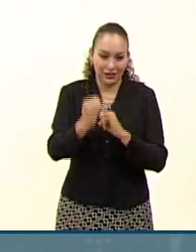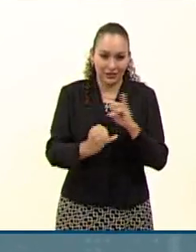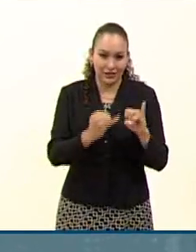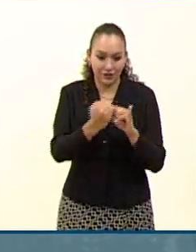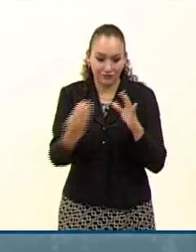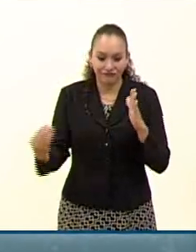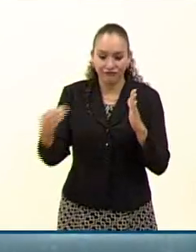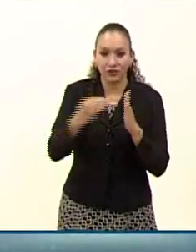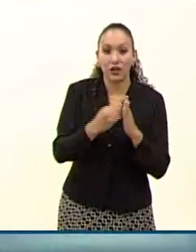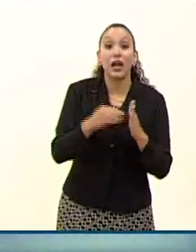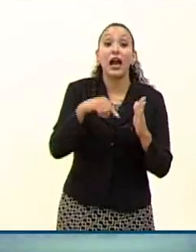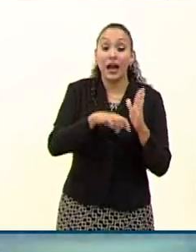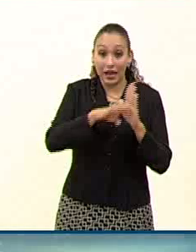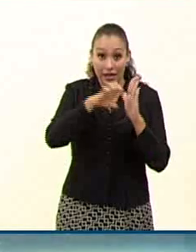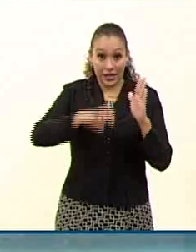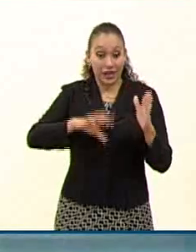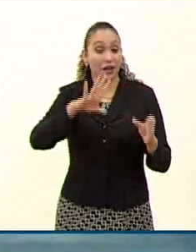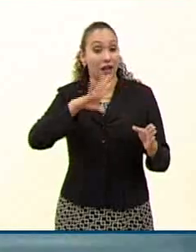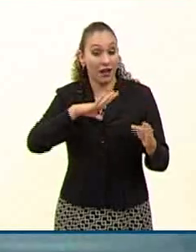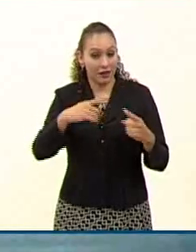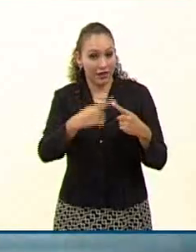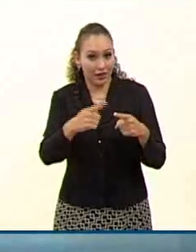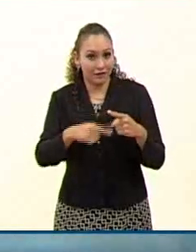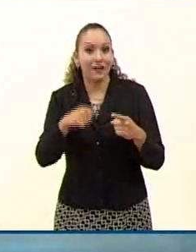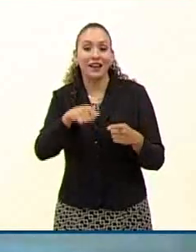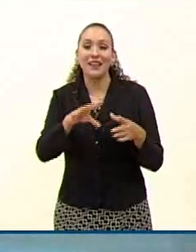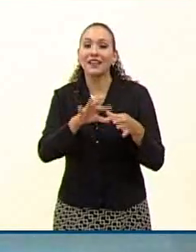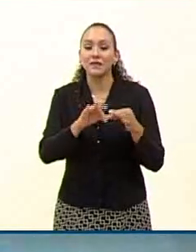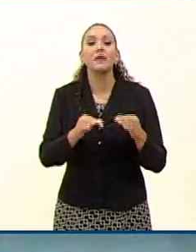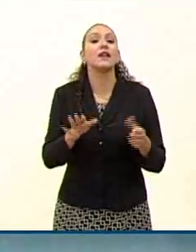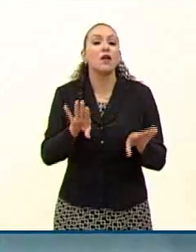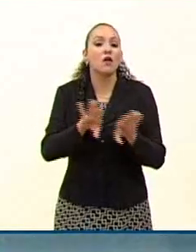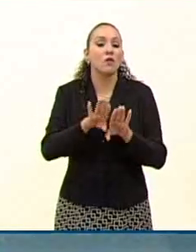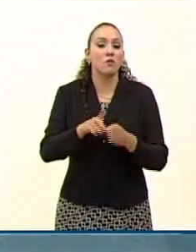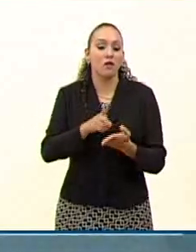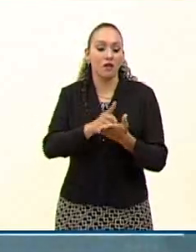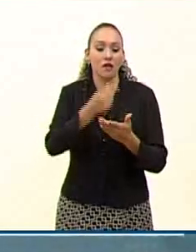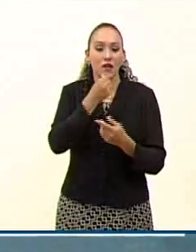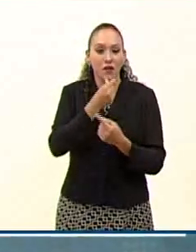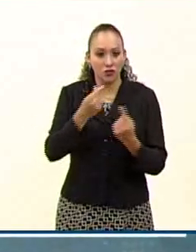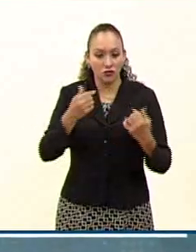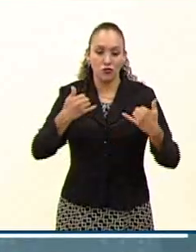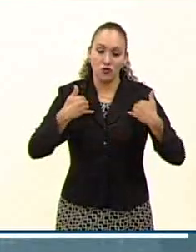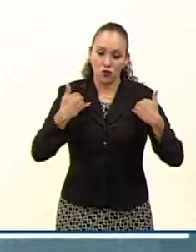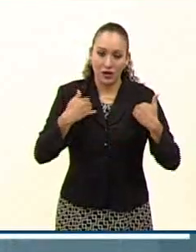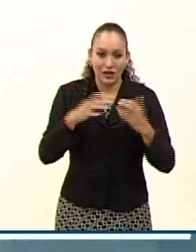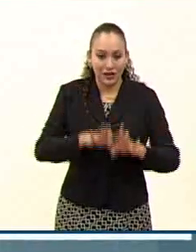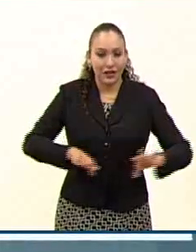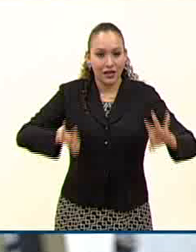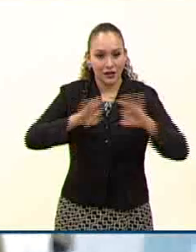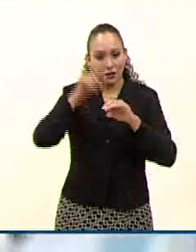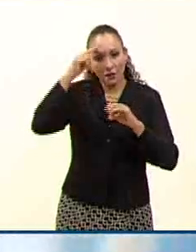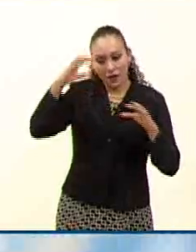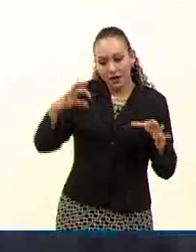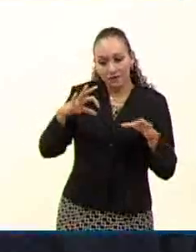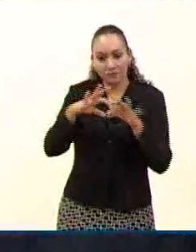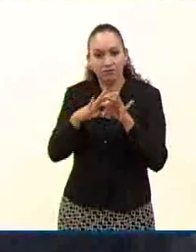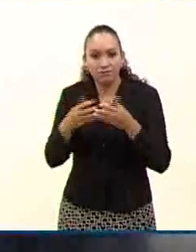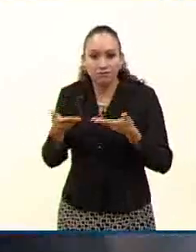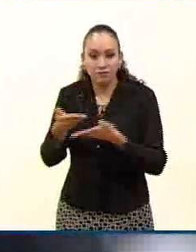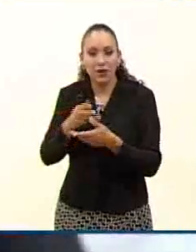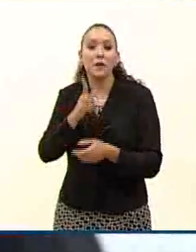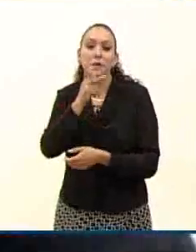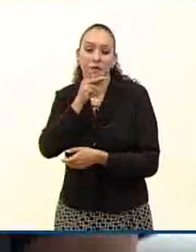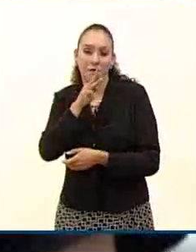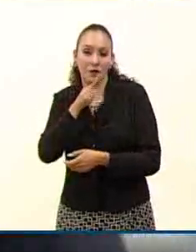algunos casos que hacen especial referencia al derecho de niñas, niños y adolescentes a mantener una relación con sus padres. Puede